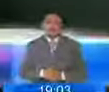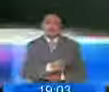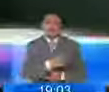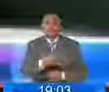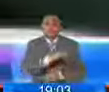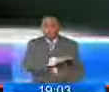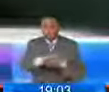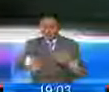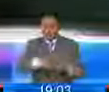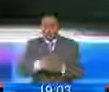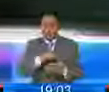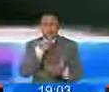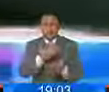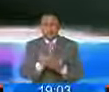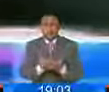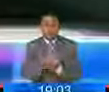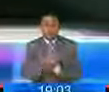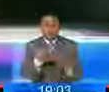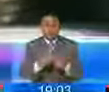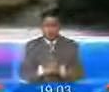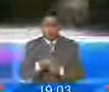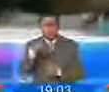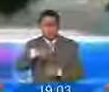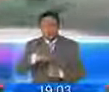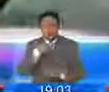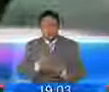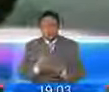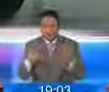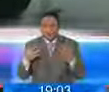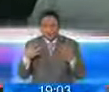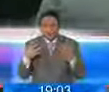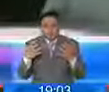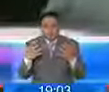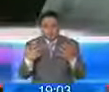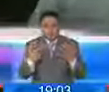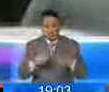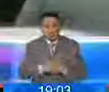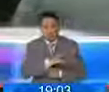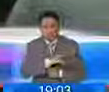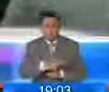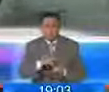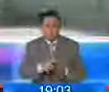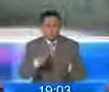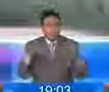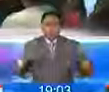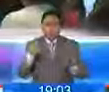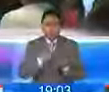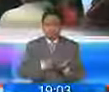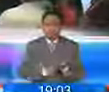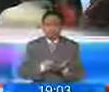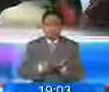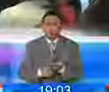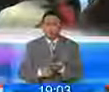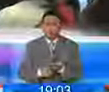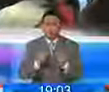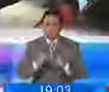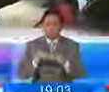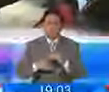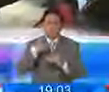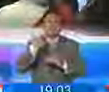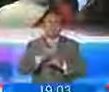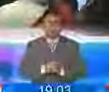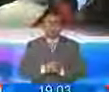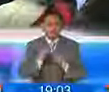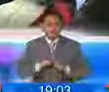todos, gracias por los momentos de tensión, gracias por los momentos de amplia y ardua discusión, pero sobre todo gracias por